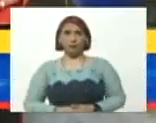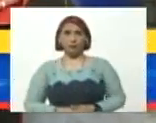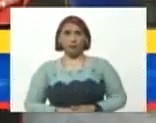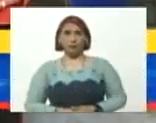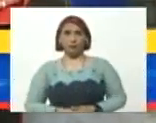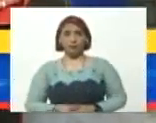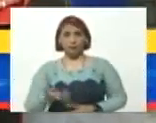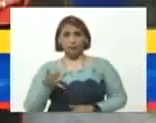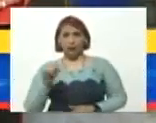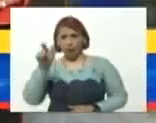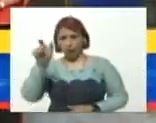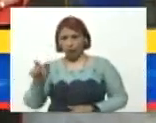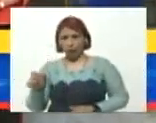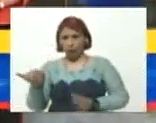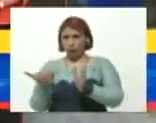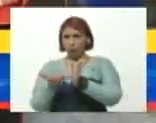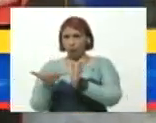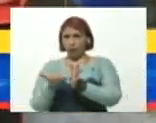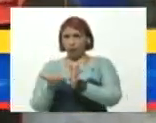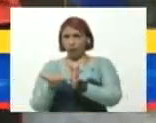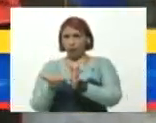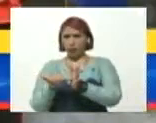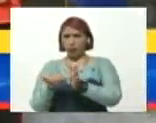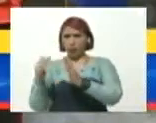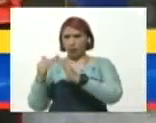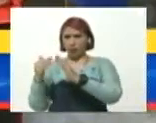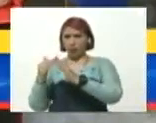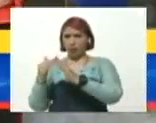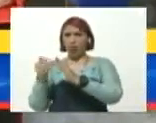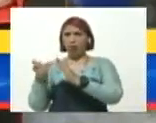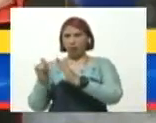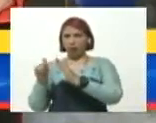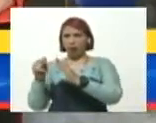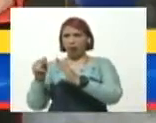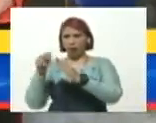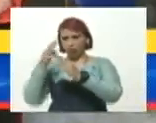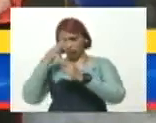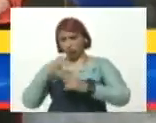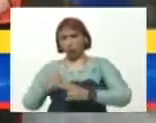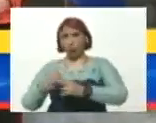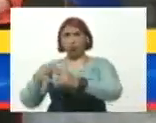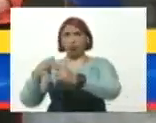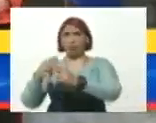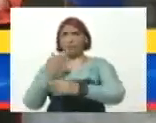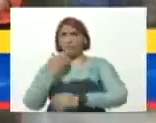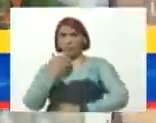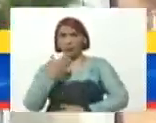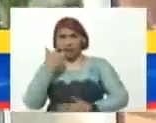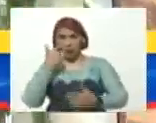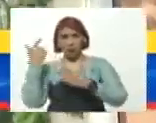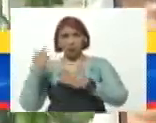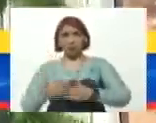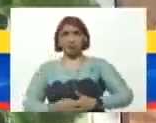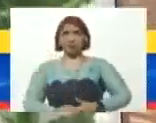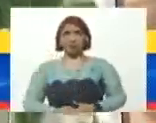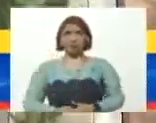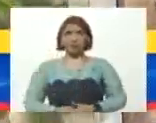Hay una esquina, con homenaje a Diego Armando Maradona, con su permiso.